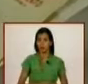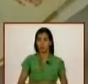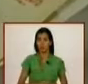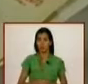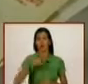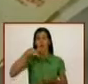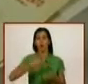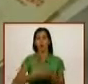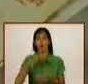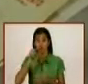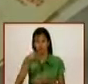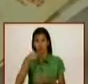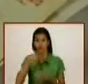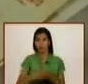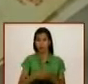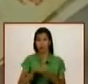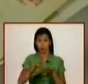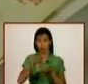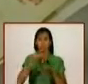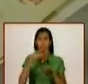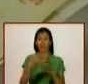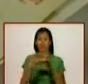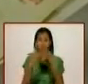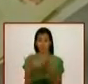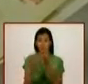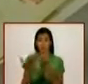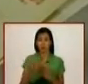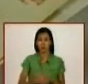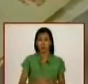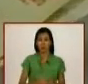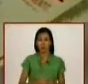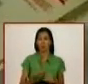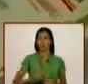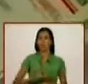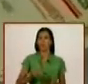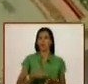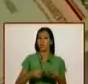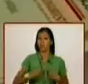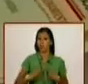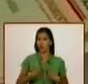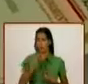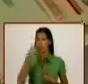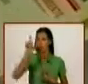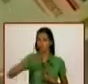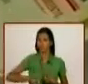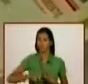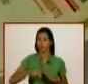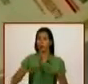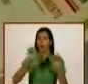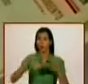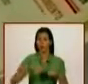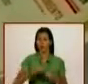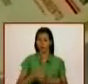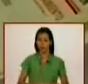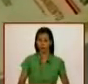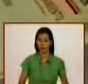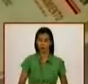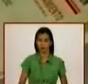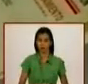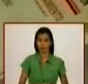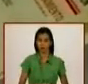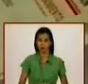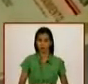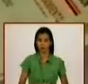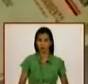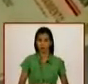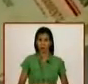el nombre, tu nombre, el de tu familia, la municipio, una persona, aprobada.